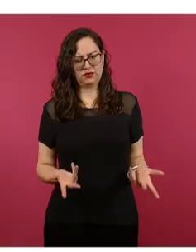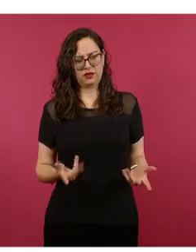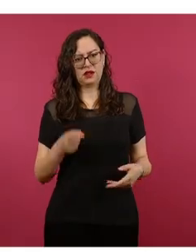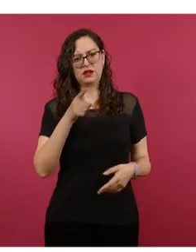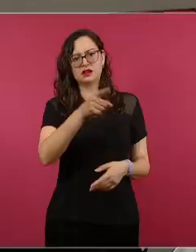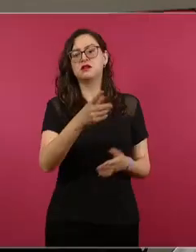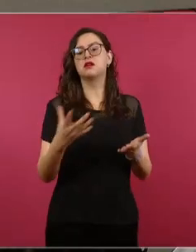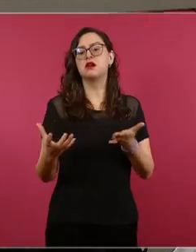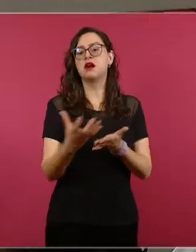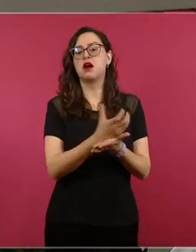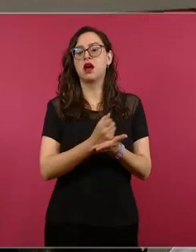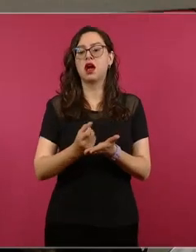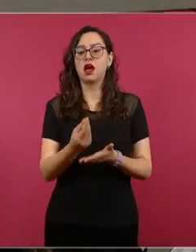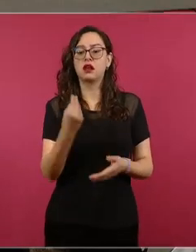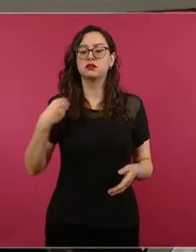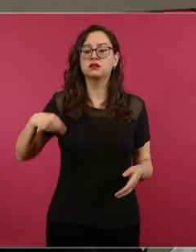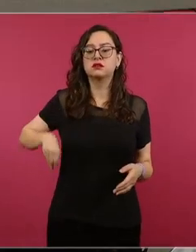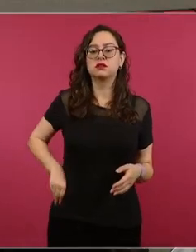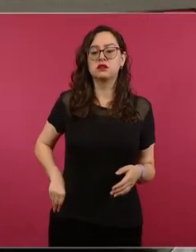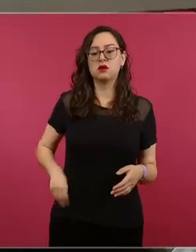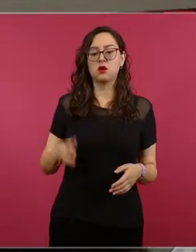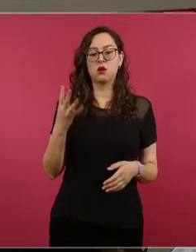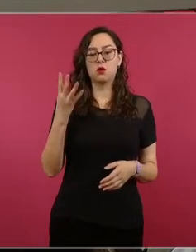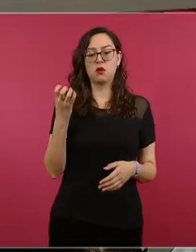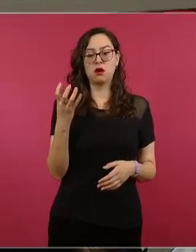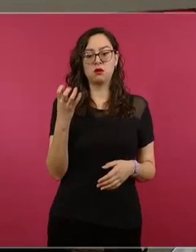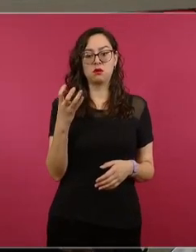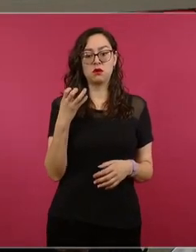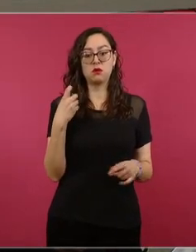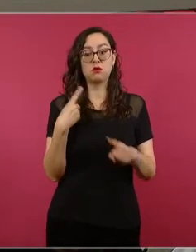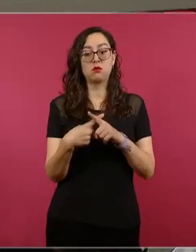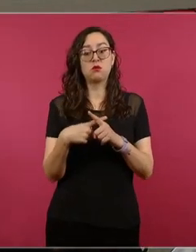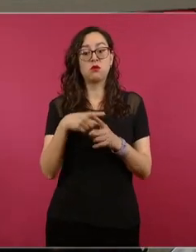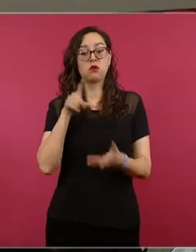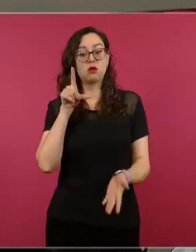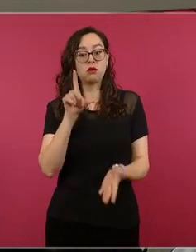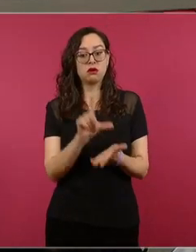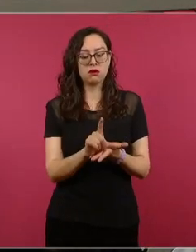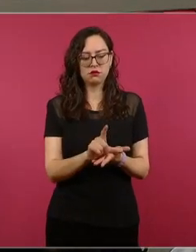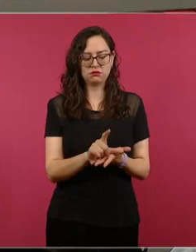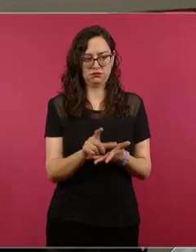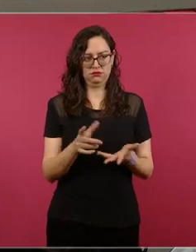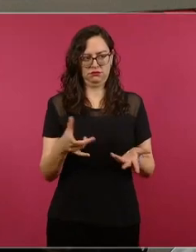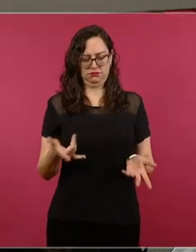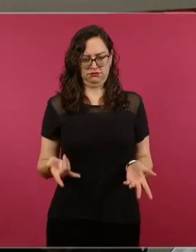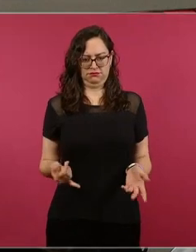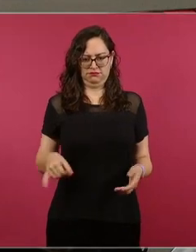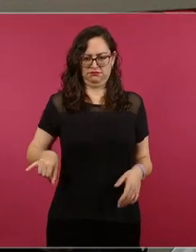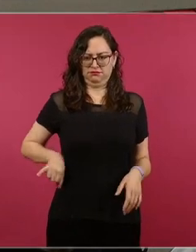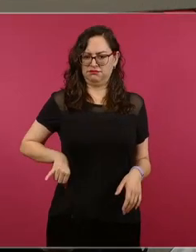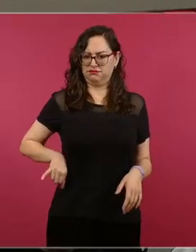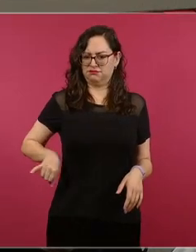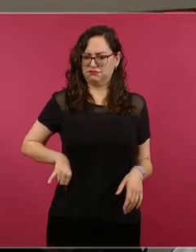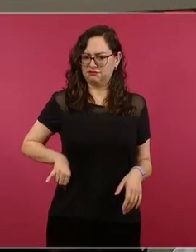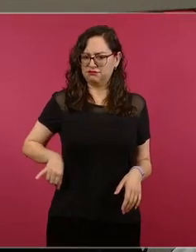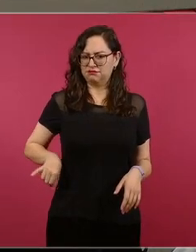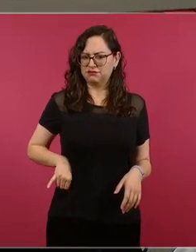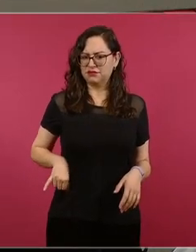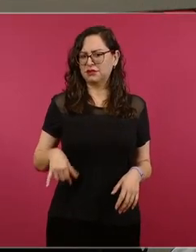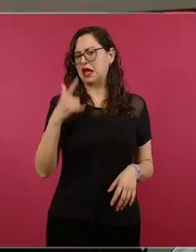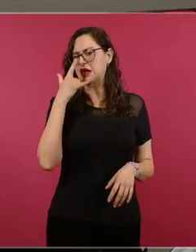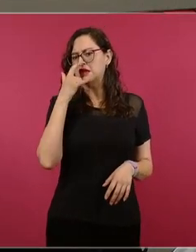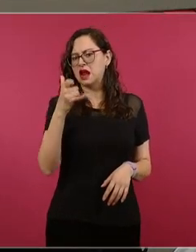4.18 pesos de ganancia. Y algo interesante, también como les comento, ahí hay situaciones que están sucediendo en ese